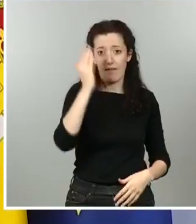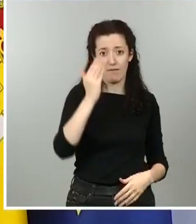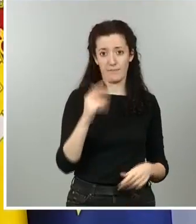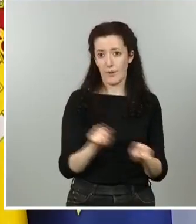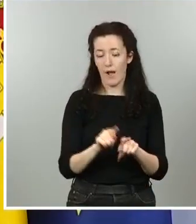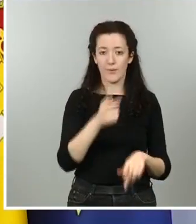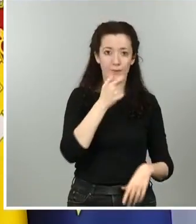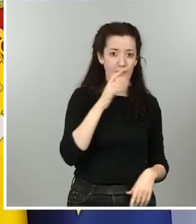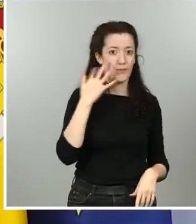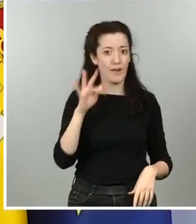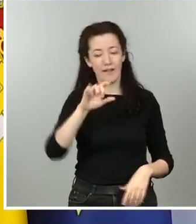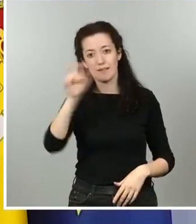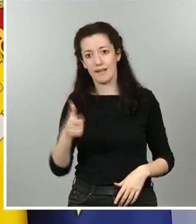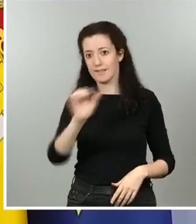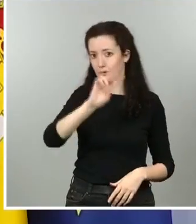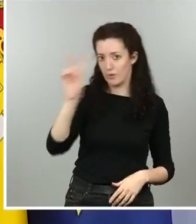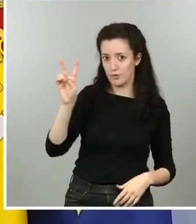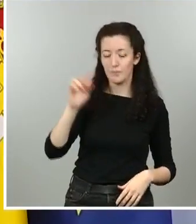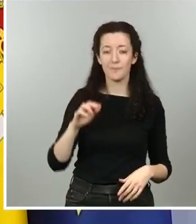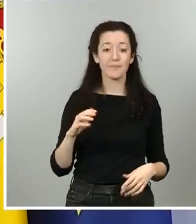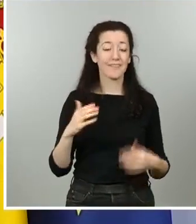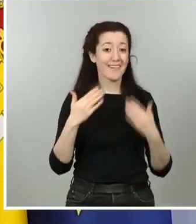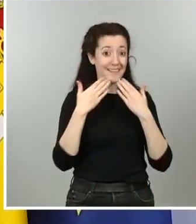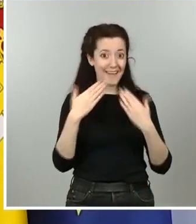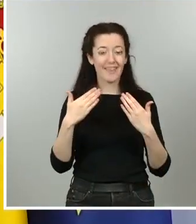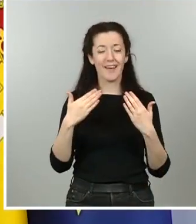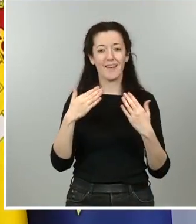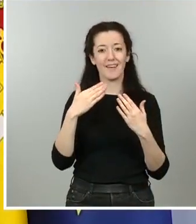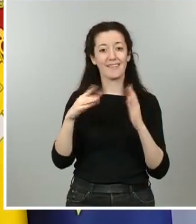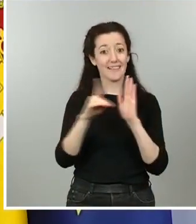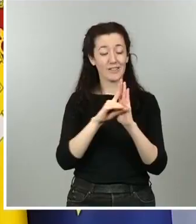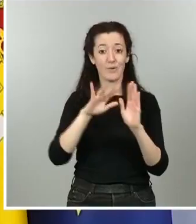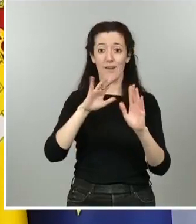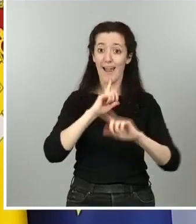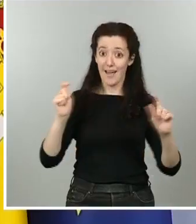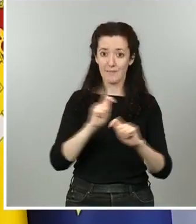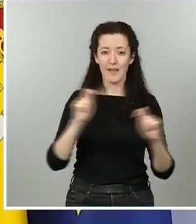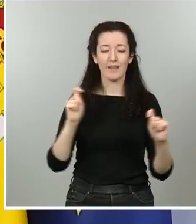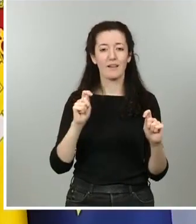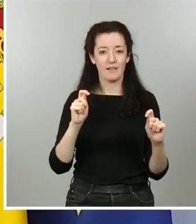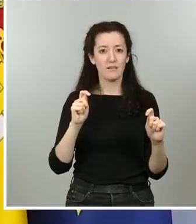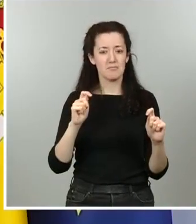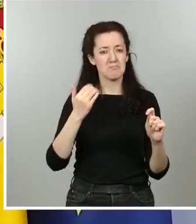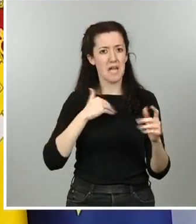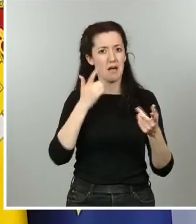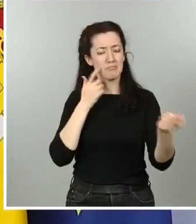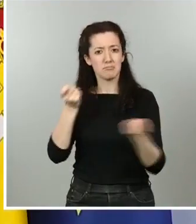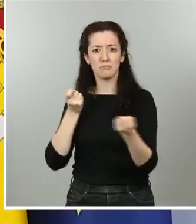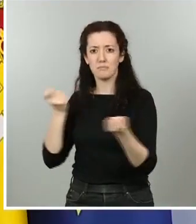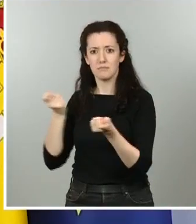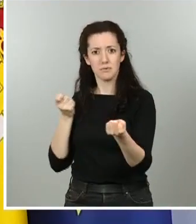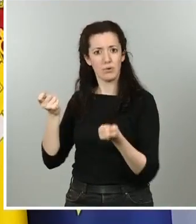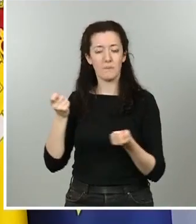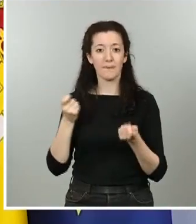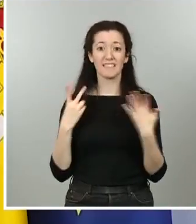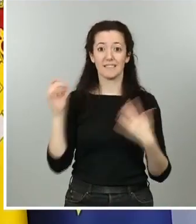Italia o Estados Unidos. Y gracias al decreto de alarma, como les digo, hemos podido todos tomar el control de esta epidemia 7 semanas